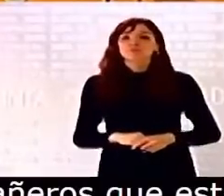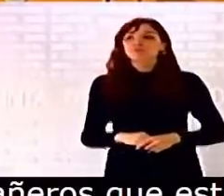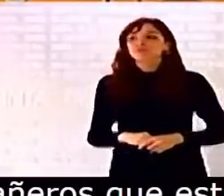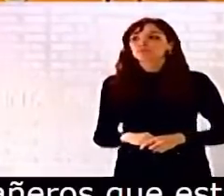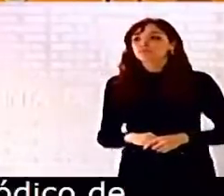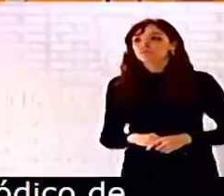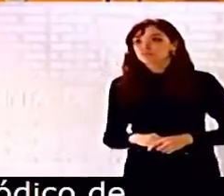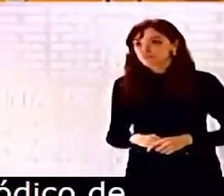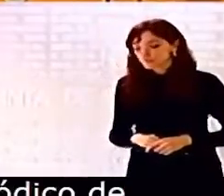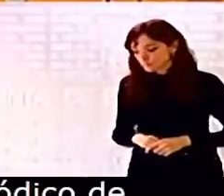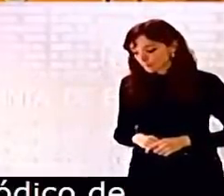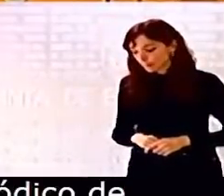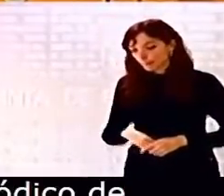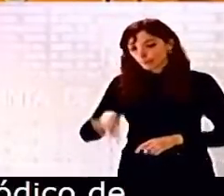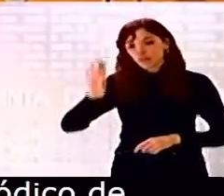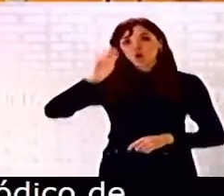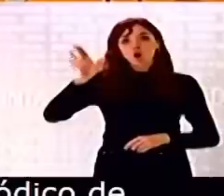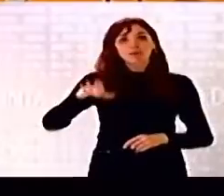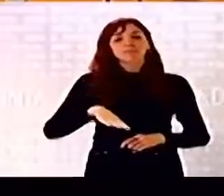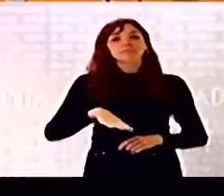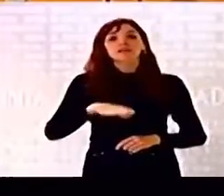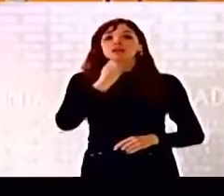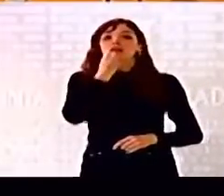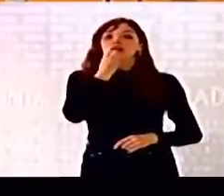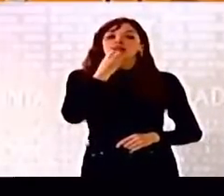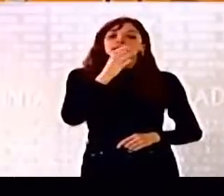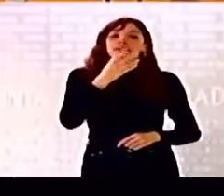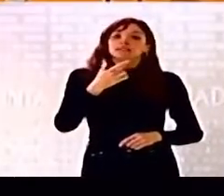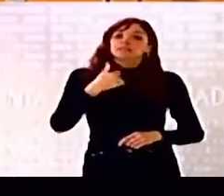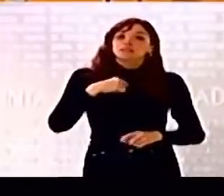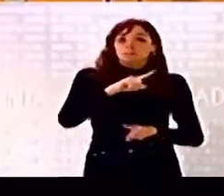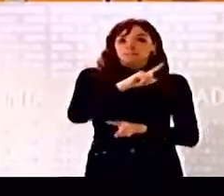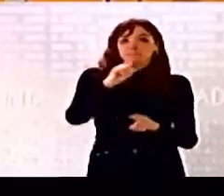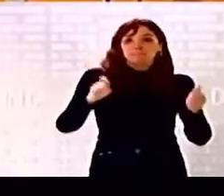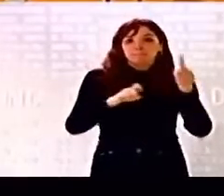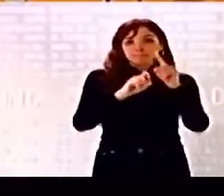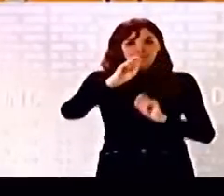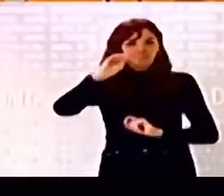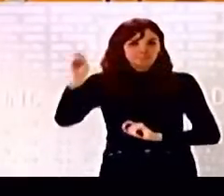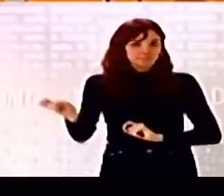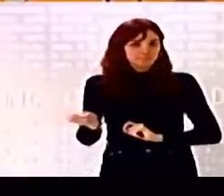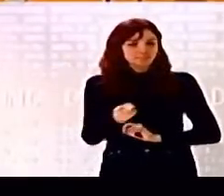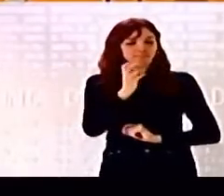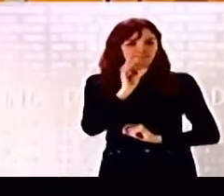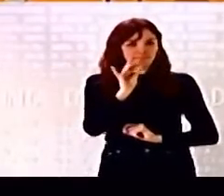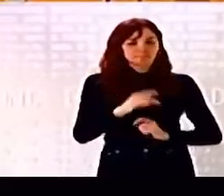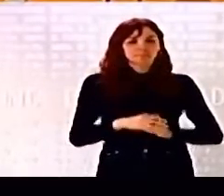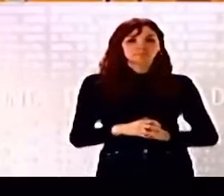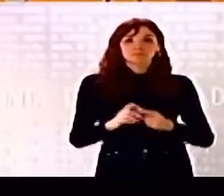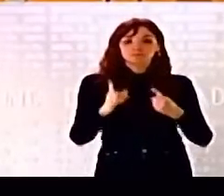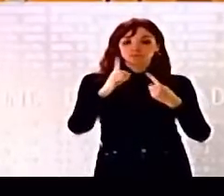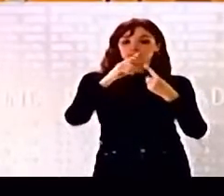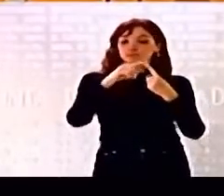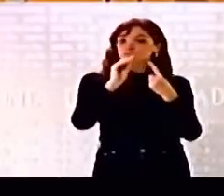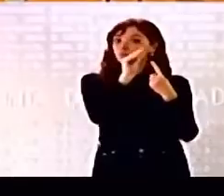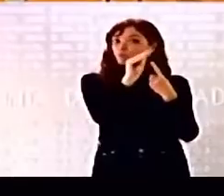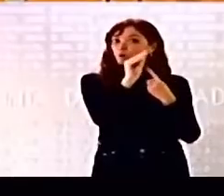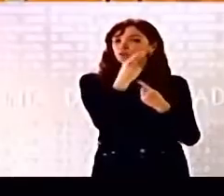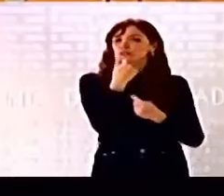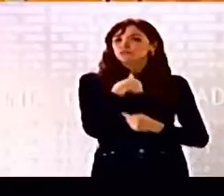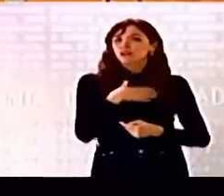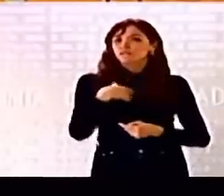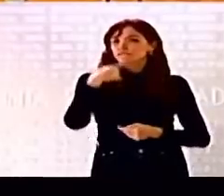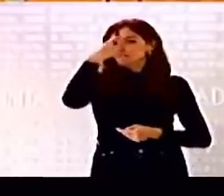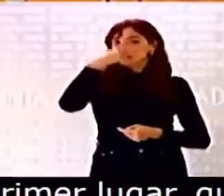¿Ahora? Sí. Hola, buenas. Sí, tenía varias preguntas. En primer lugar, quería